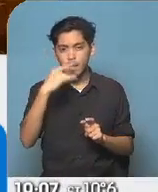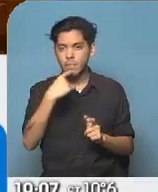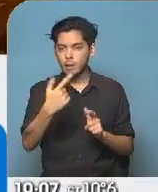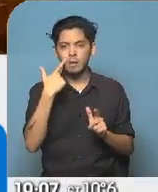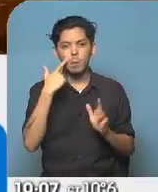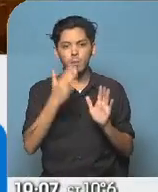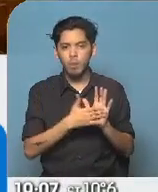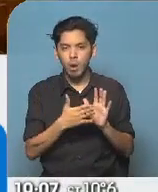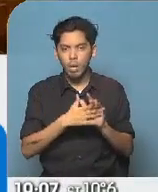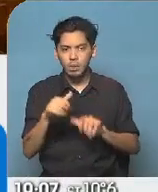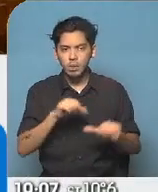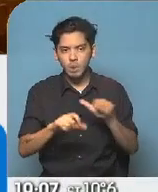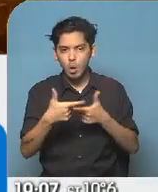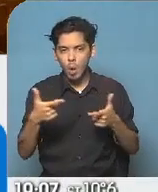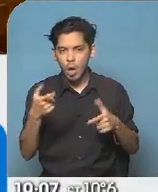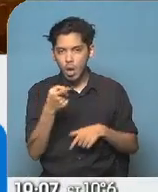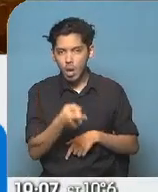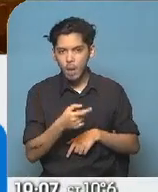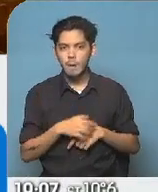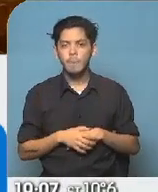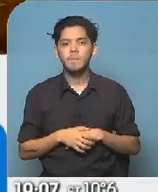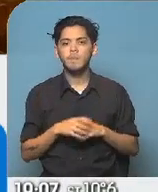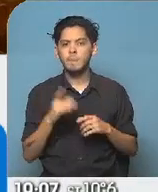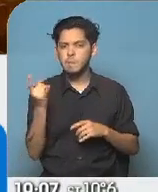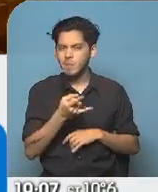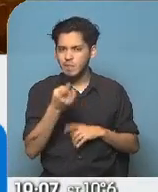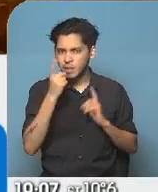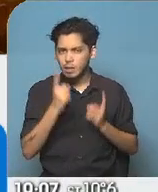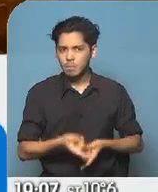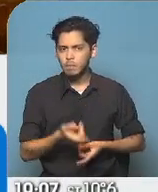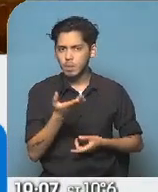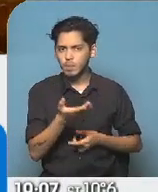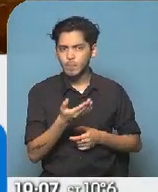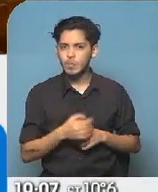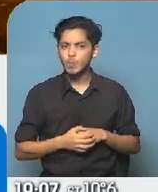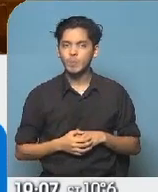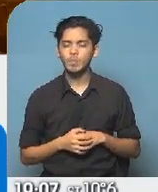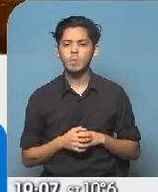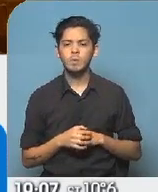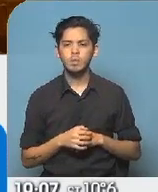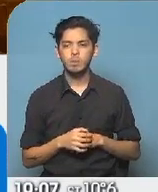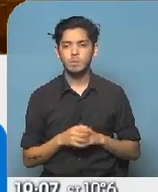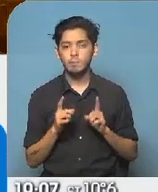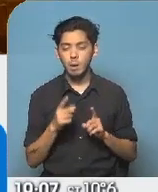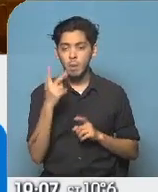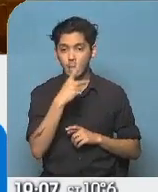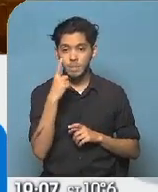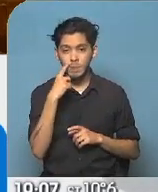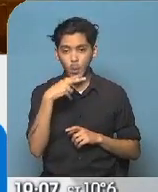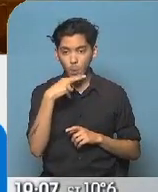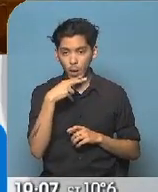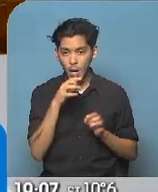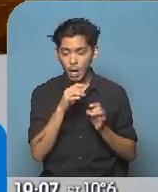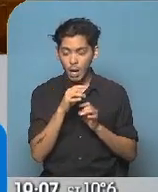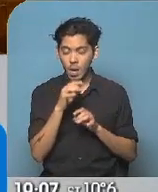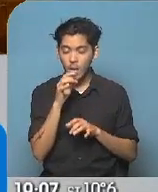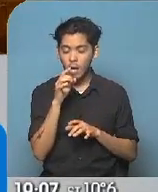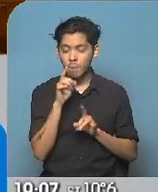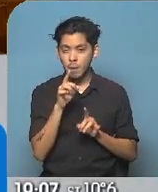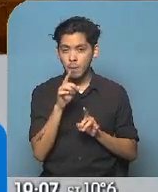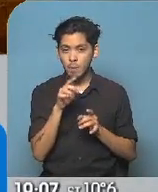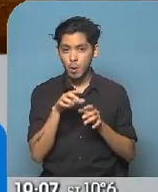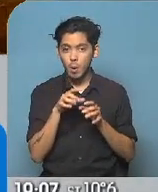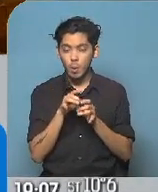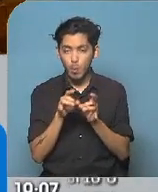lo que dice albino que además son mentiras que el virus de la chevy no puede